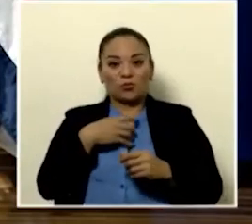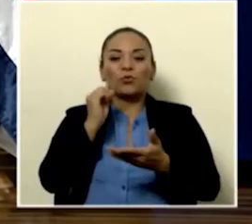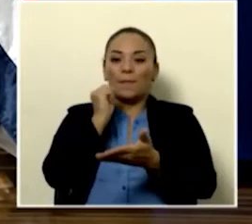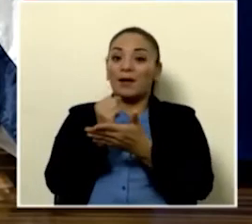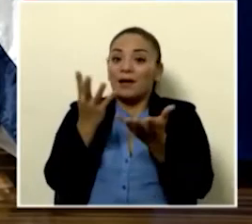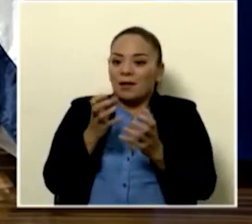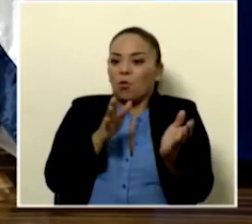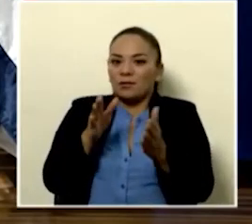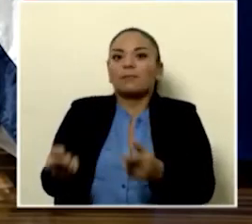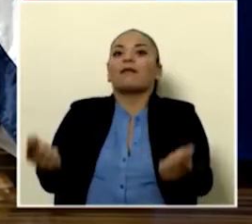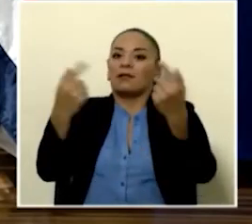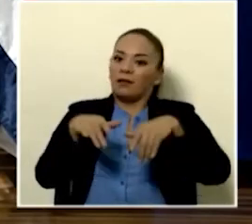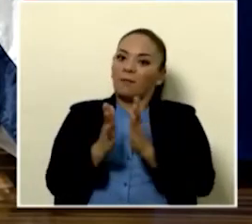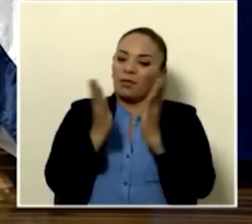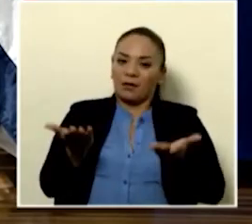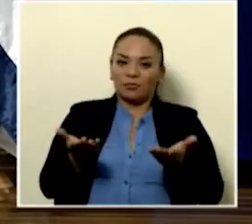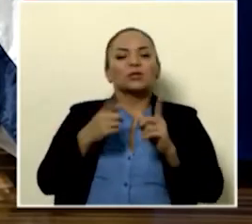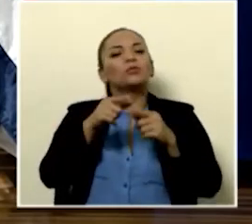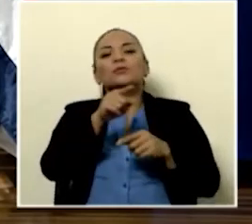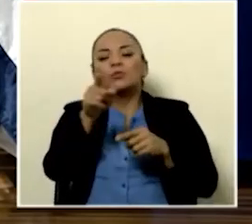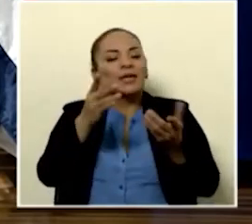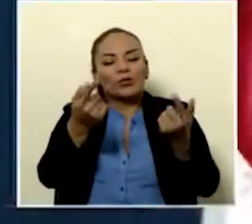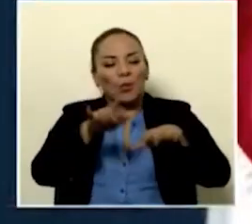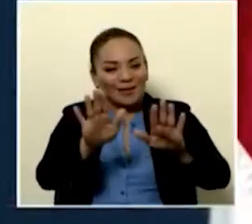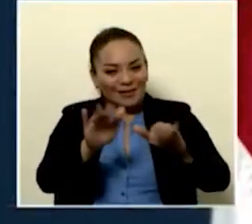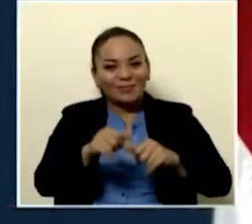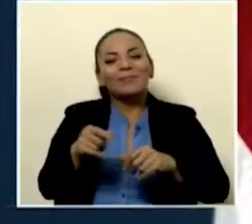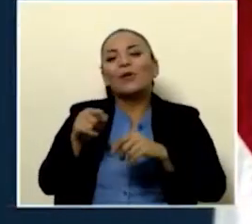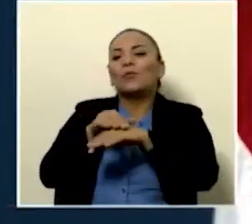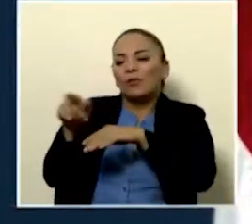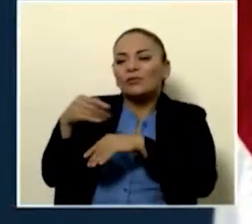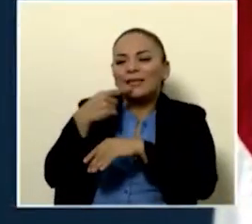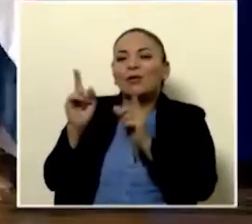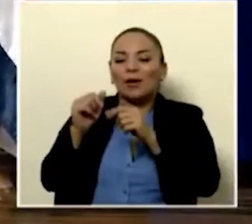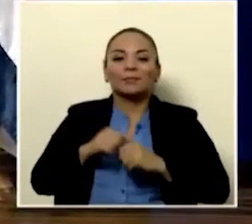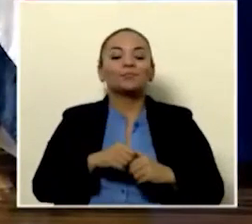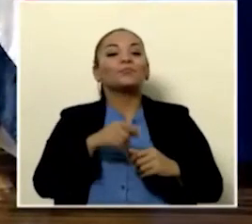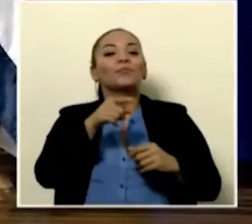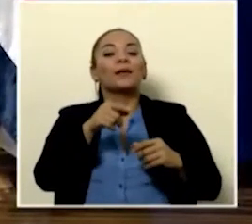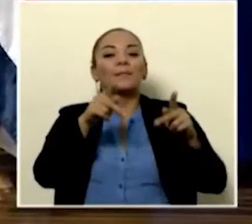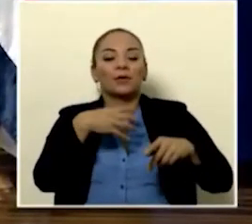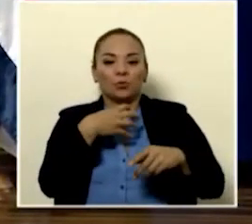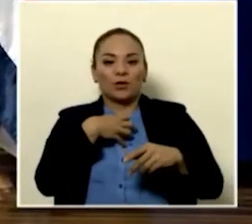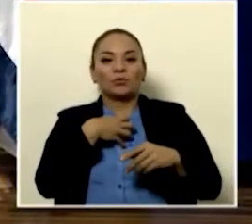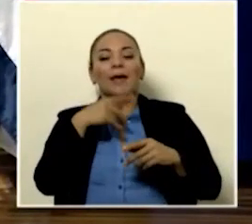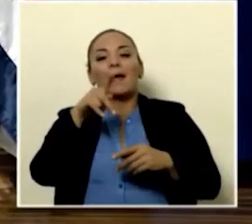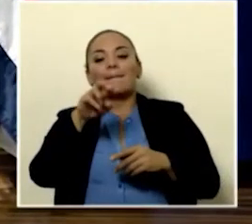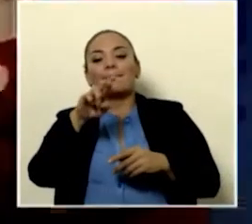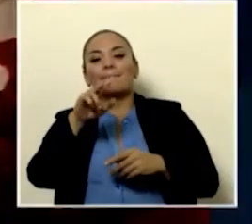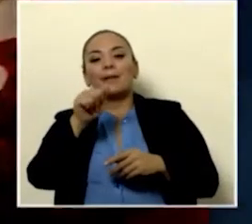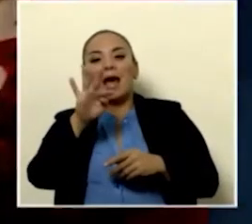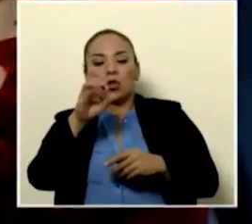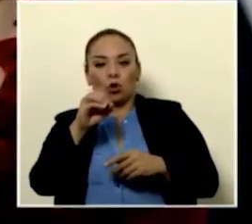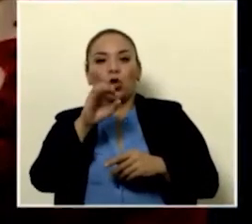marca para venir a pedirnos. Ya no hace falta que vengan, pero dígales usted qué marcas son. Sí, en particular fueron los Toyota Prado y